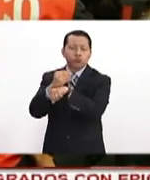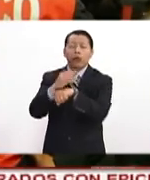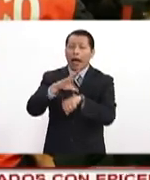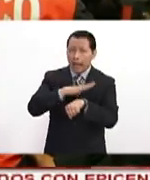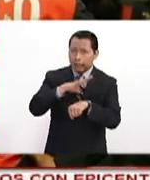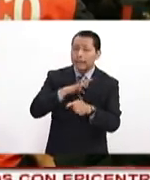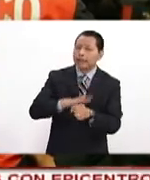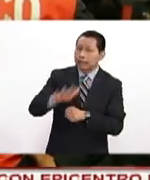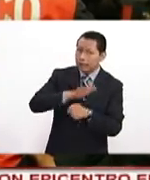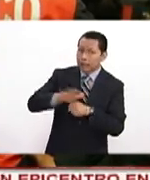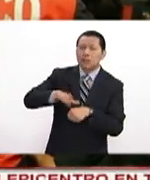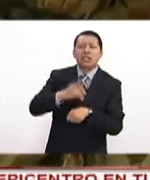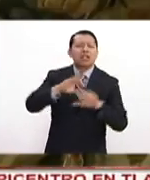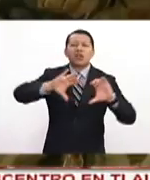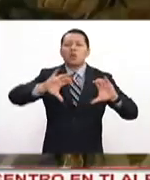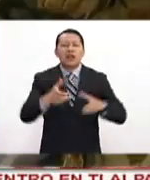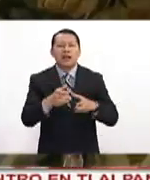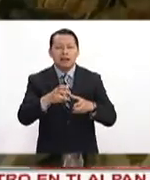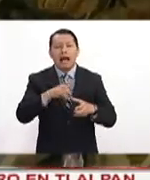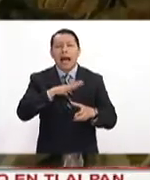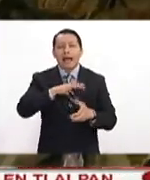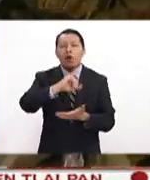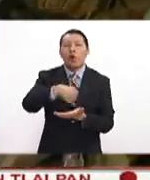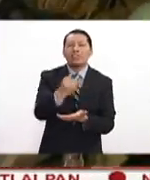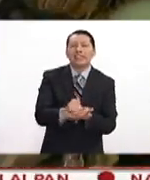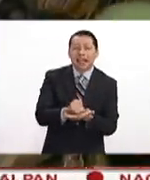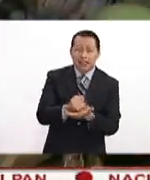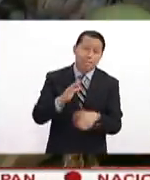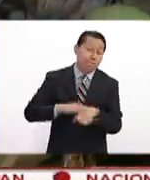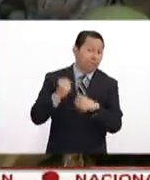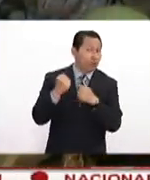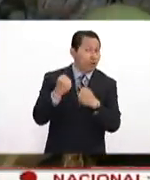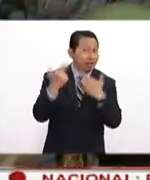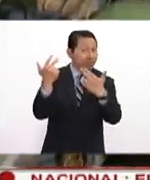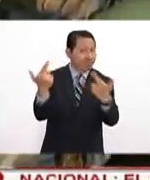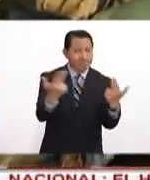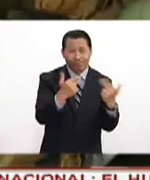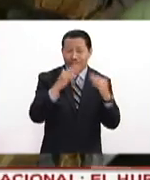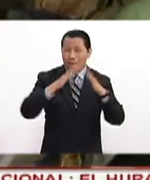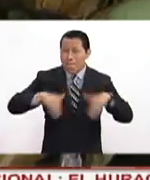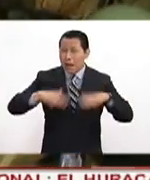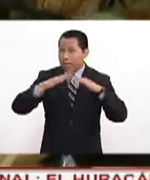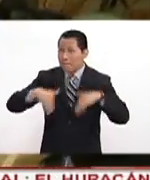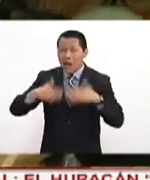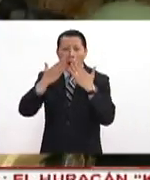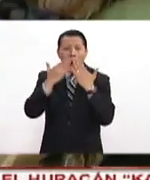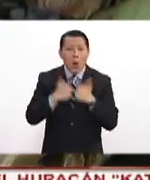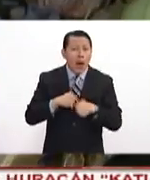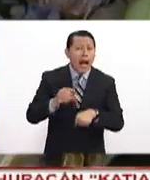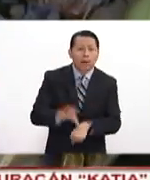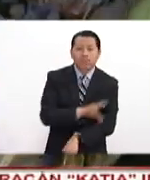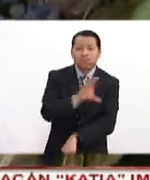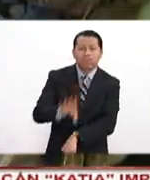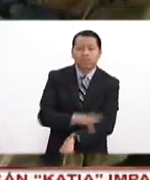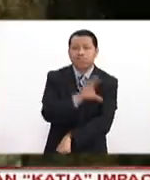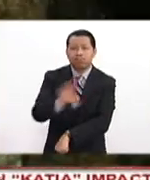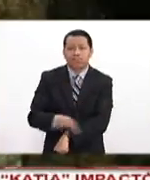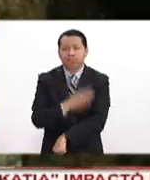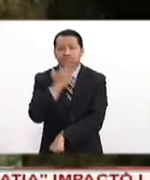algunas comunidades, como entre ellas Cuchitán de Zaragoza, de las más afectadas, no contaban con este servicio.